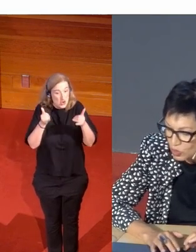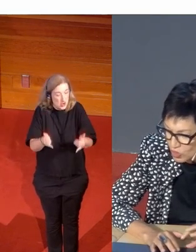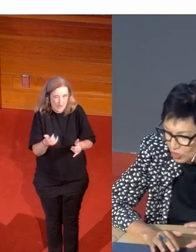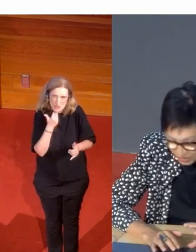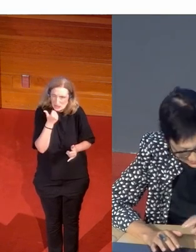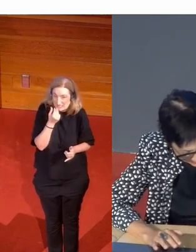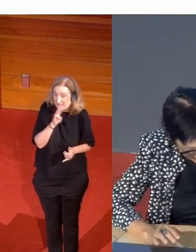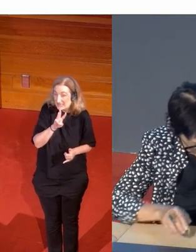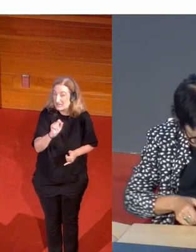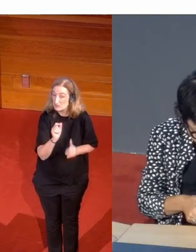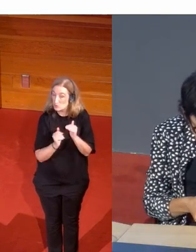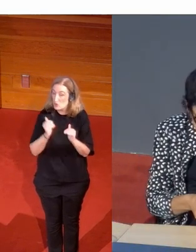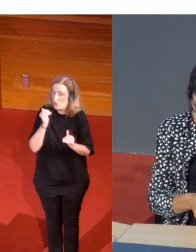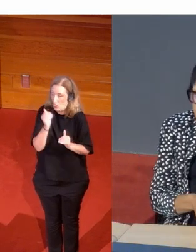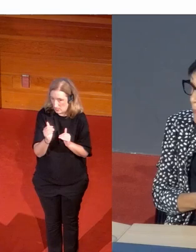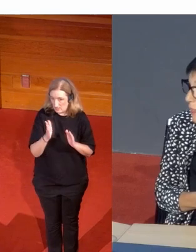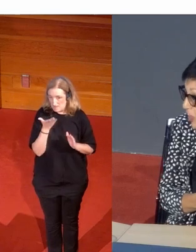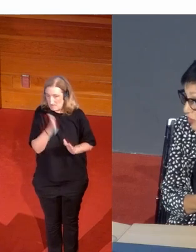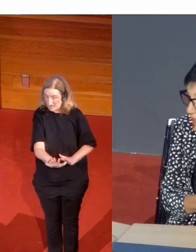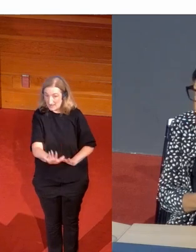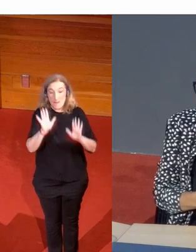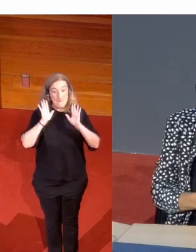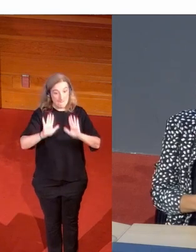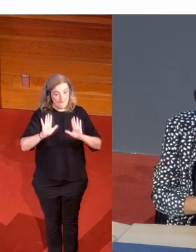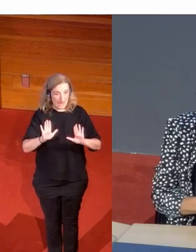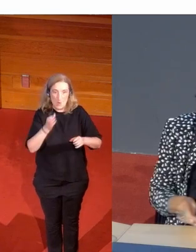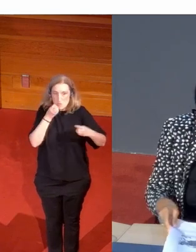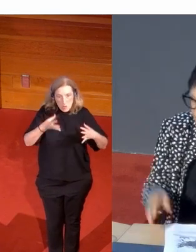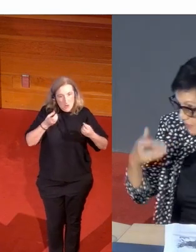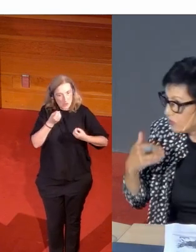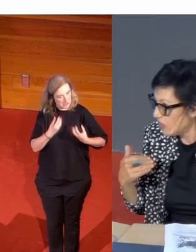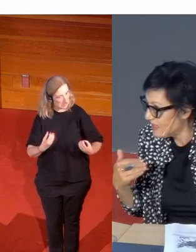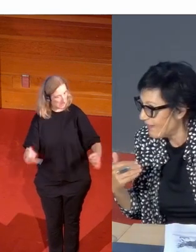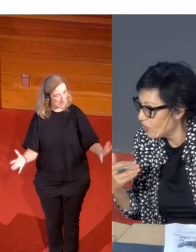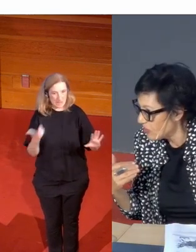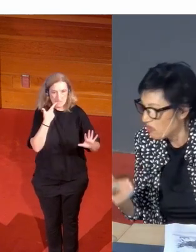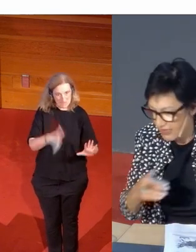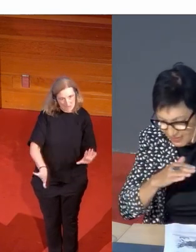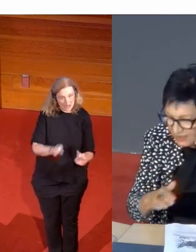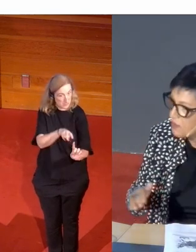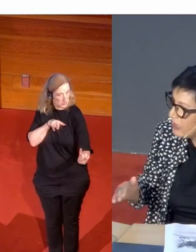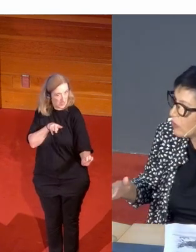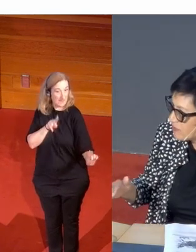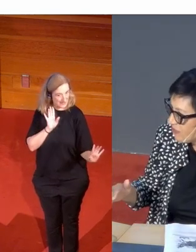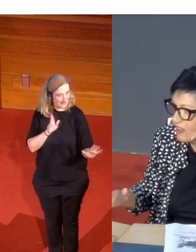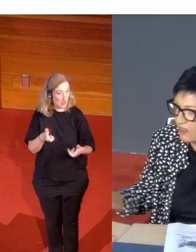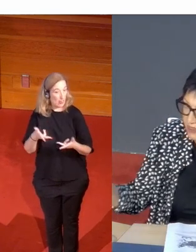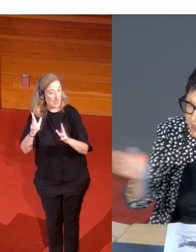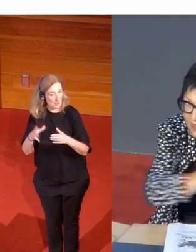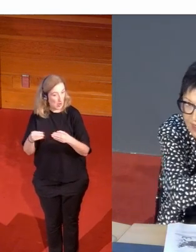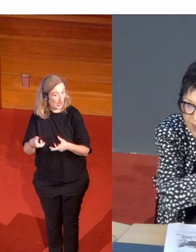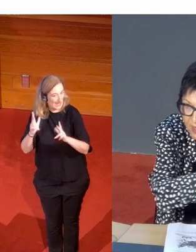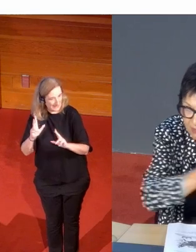Tres puntos lo que le saca Pero dices Bueno vamos bien desde el punto de vista de los demócratas el invento ha